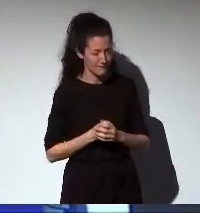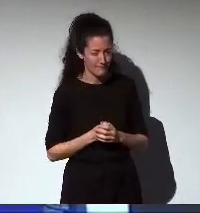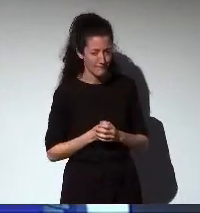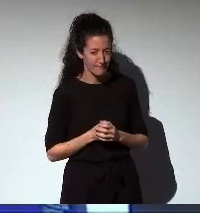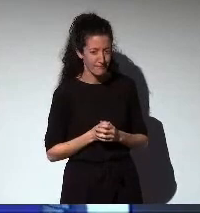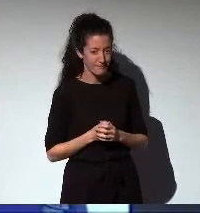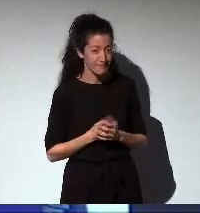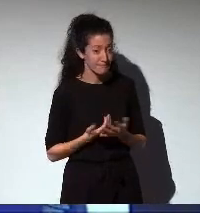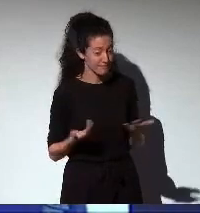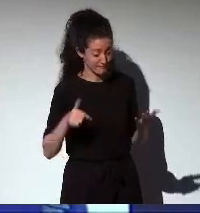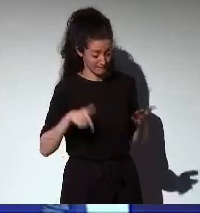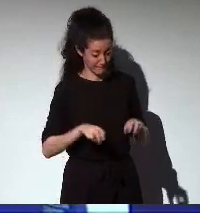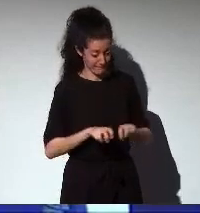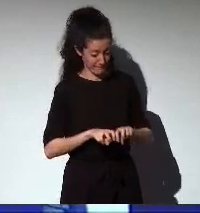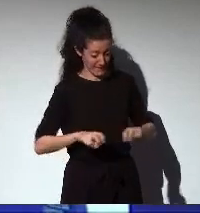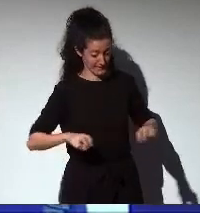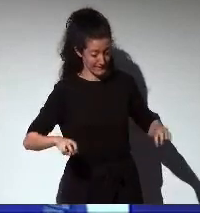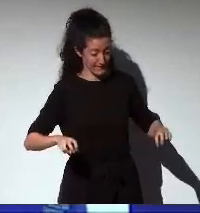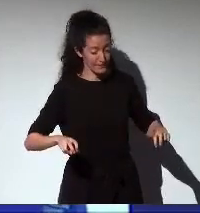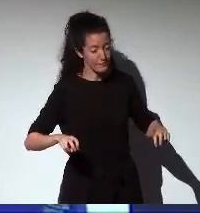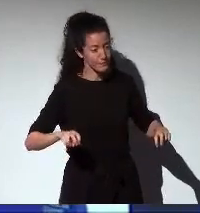Estamos en la mesa diferentes